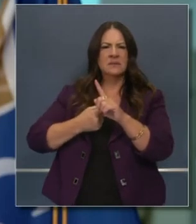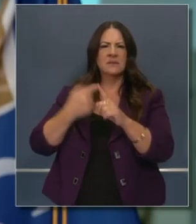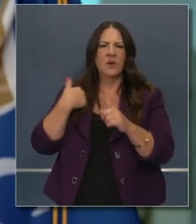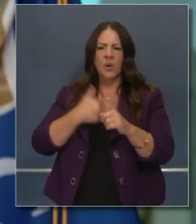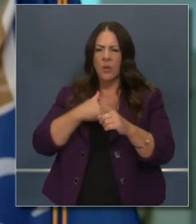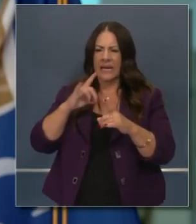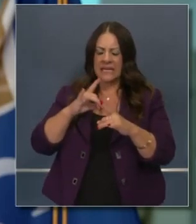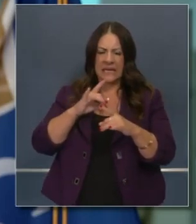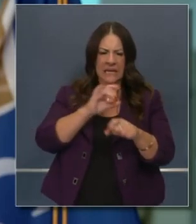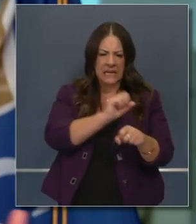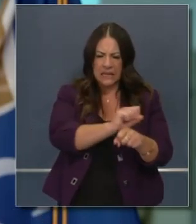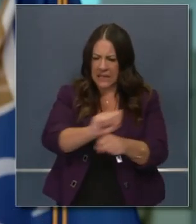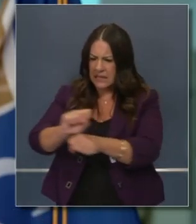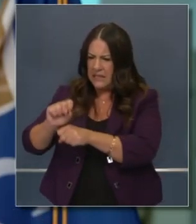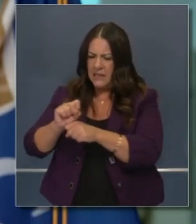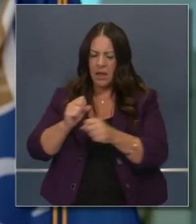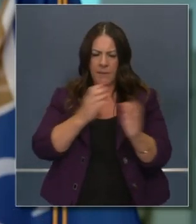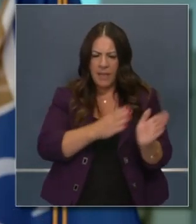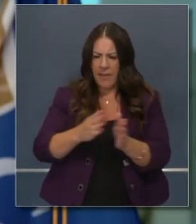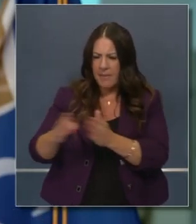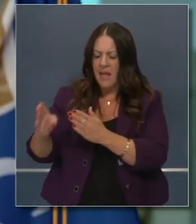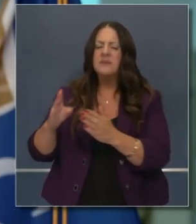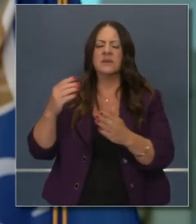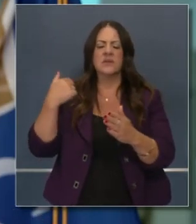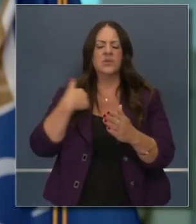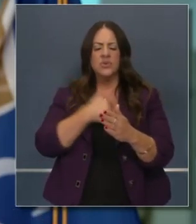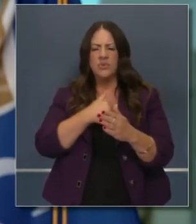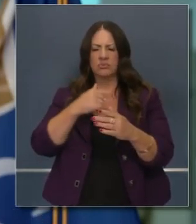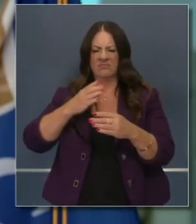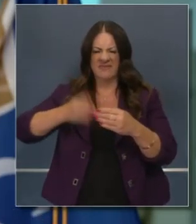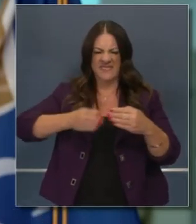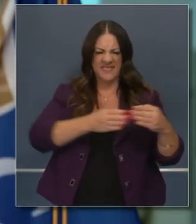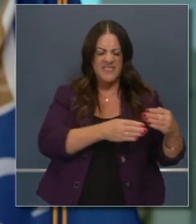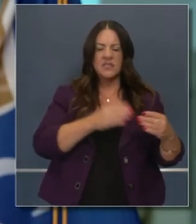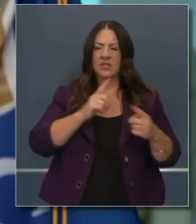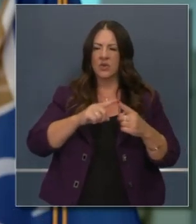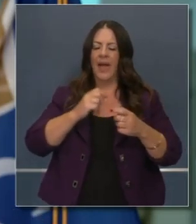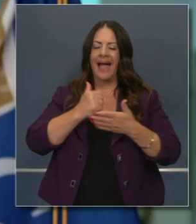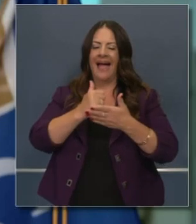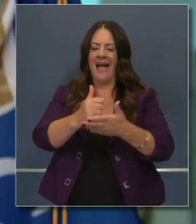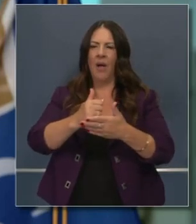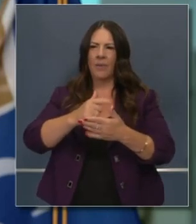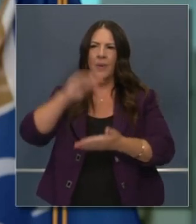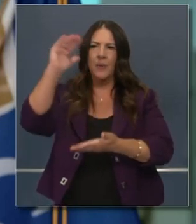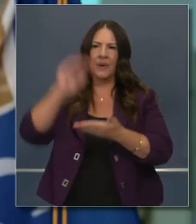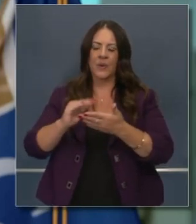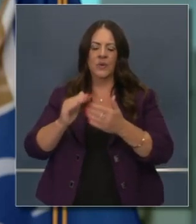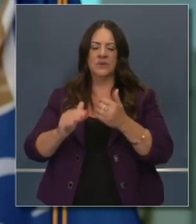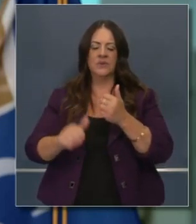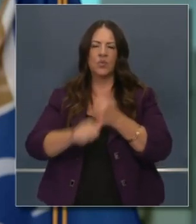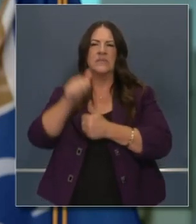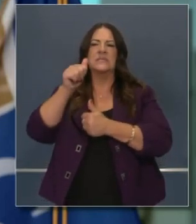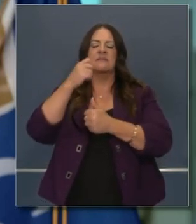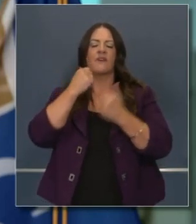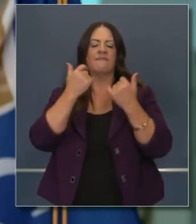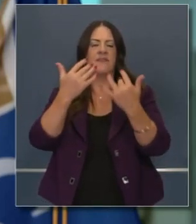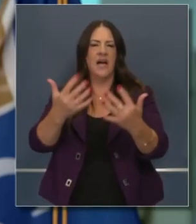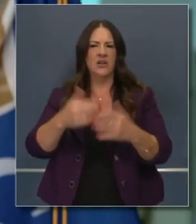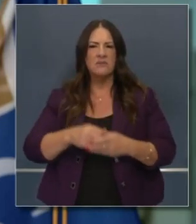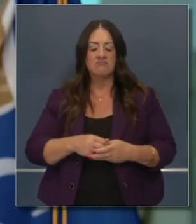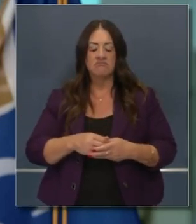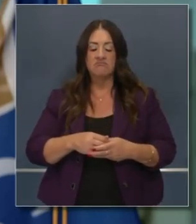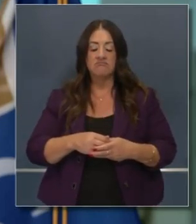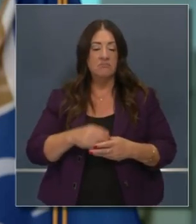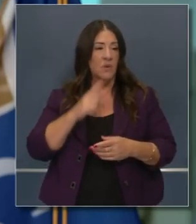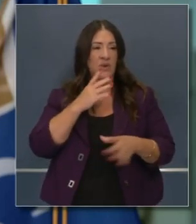meses. Algunos estaban en la lista de causas 10-15 años para completarlos. Pudimos completarlos en 10-15